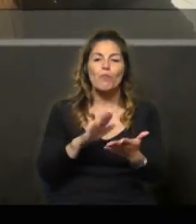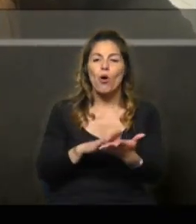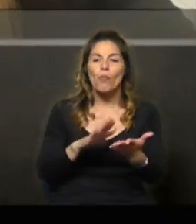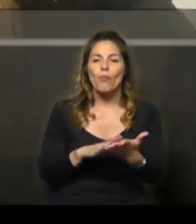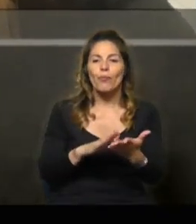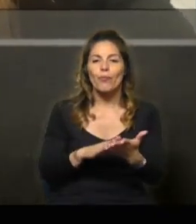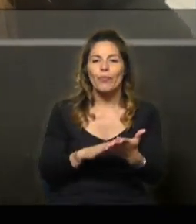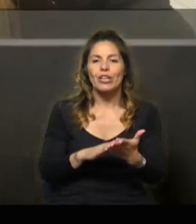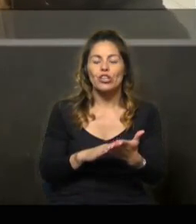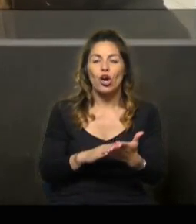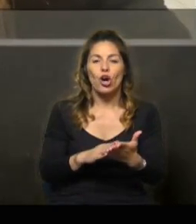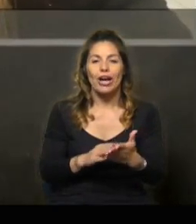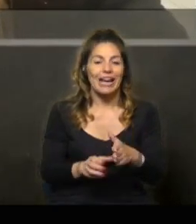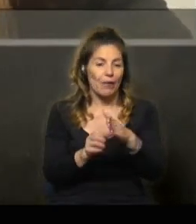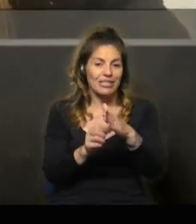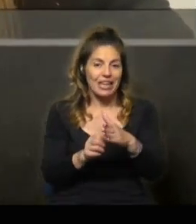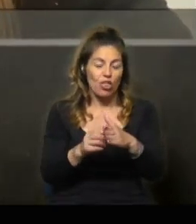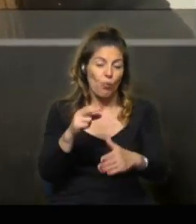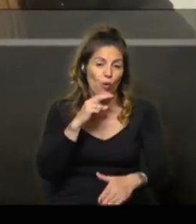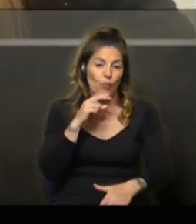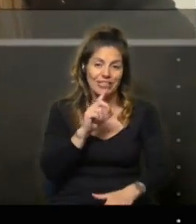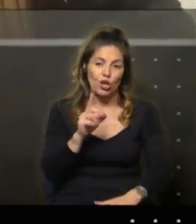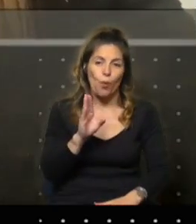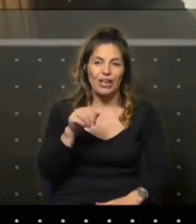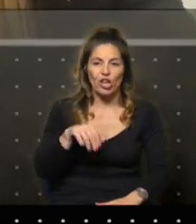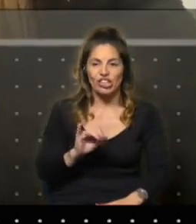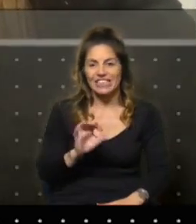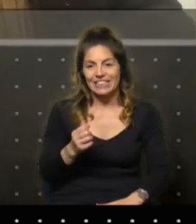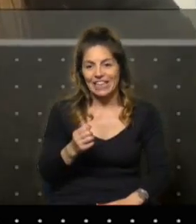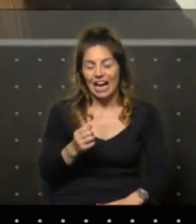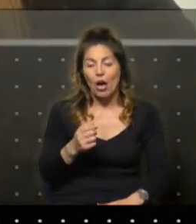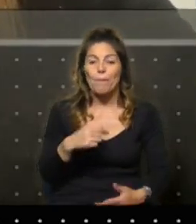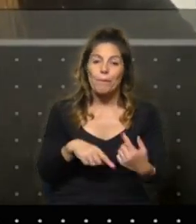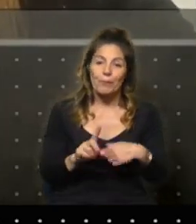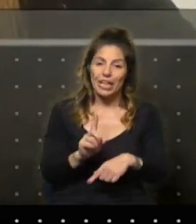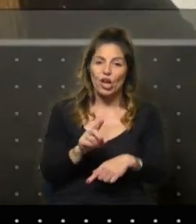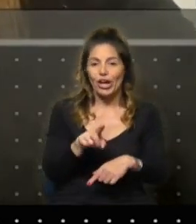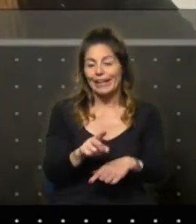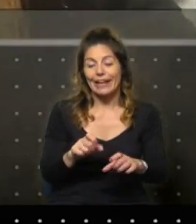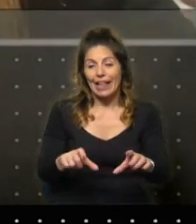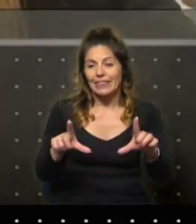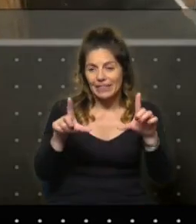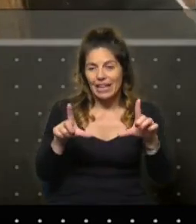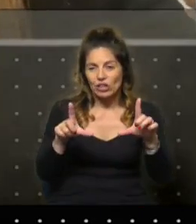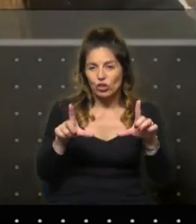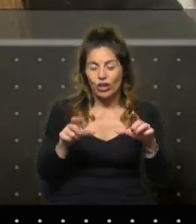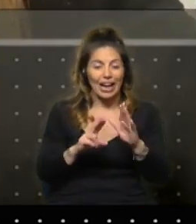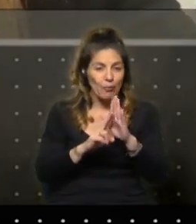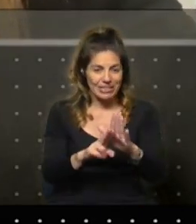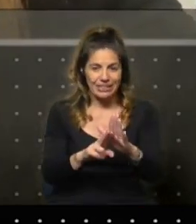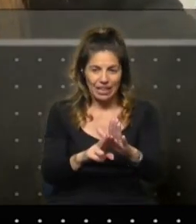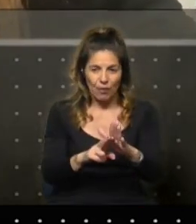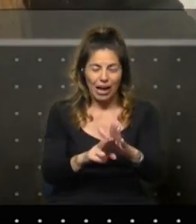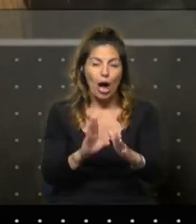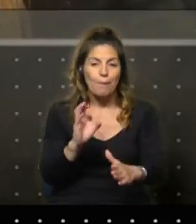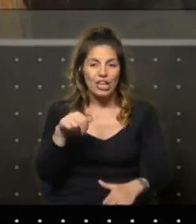por en esta elección por Sergio maa si bien no es peronista es el frente renovador pero bueno era el candidato que representaba al